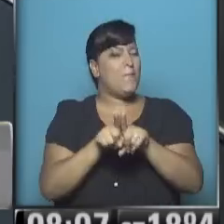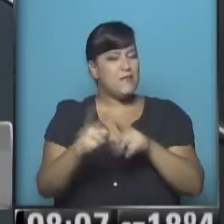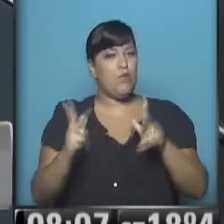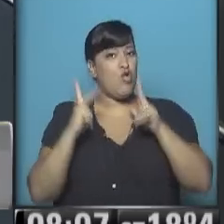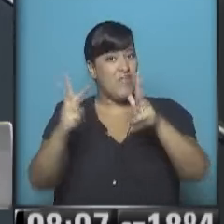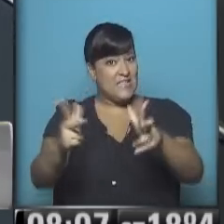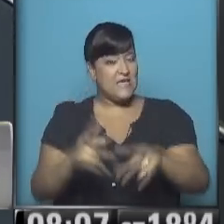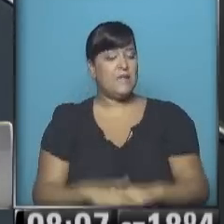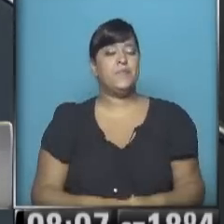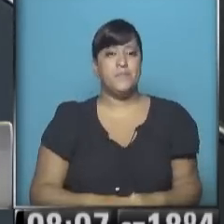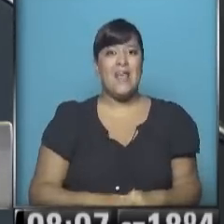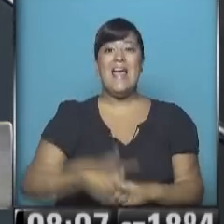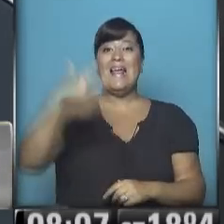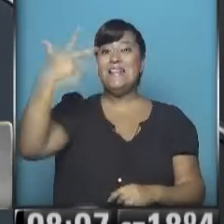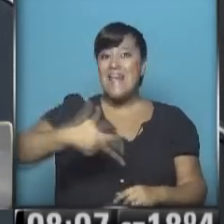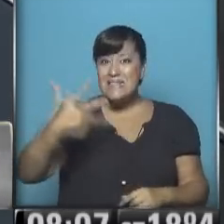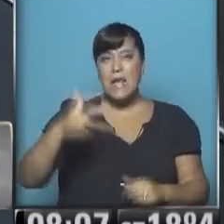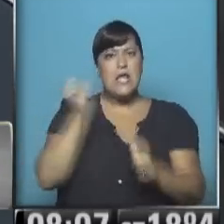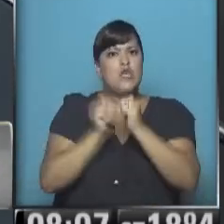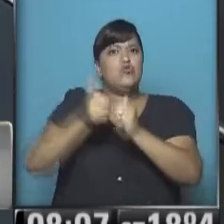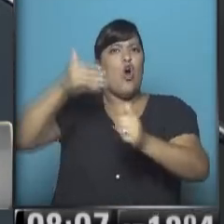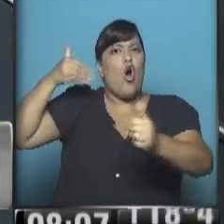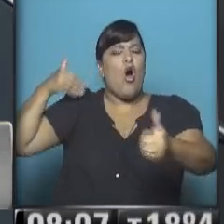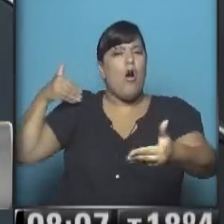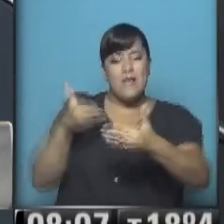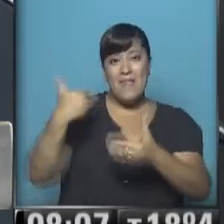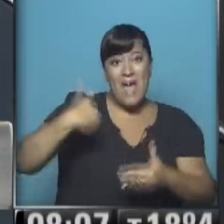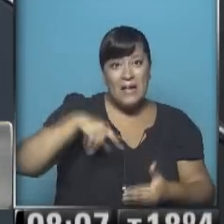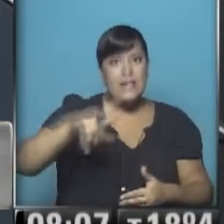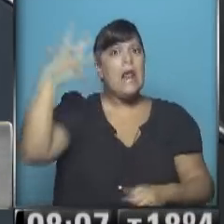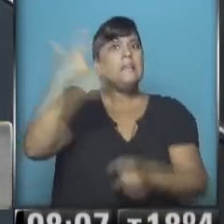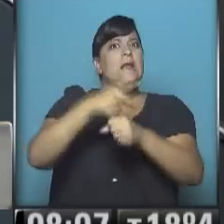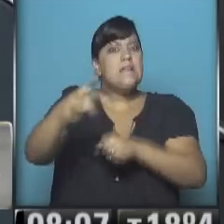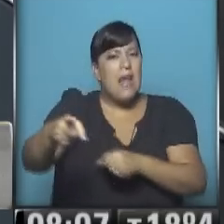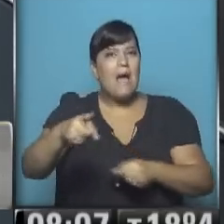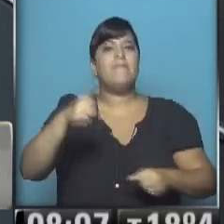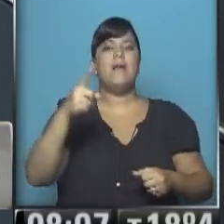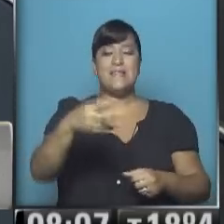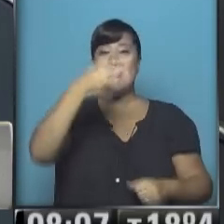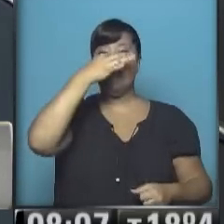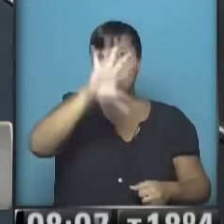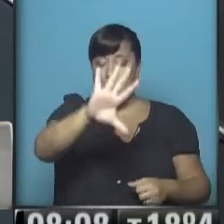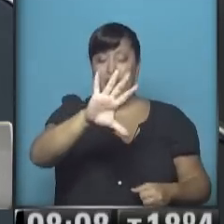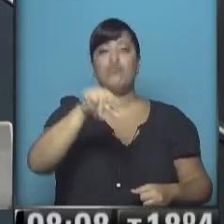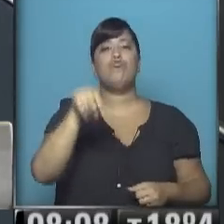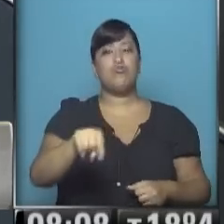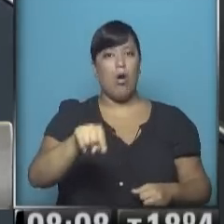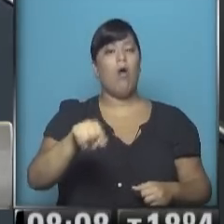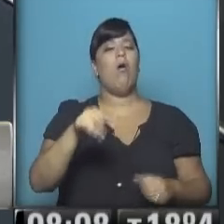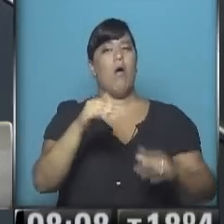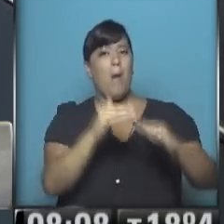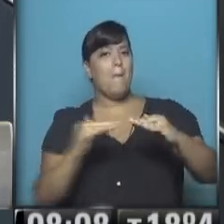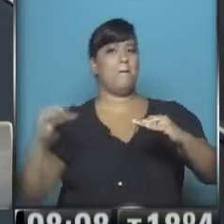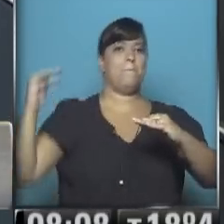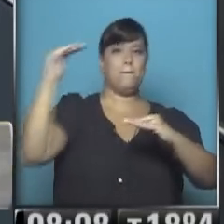que por tercera vez en la historia de la República Argentina los despachos totales de cemento se ubicaron por encima de